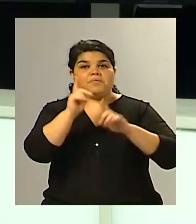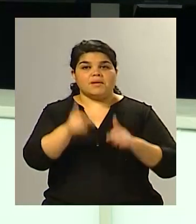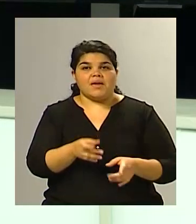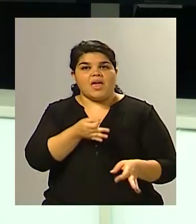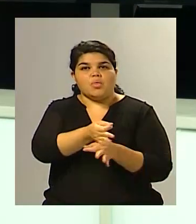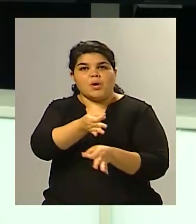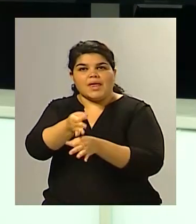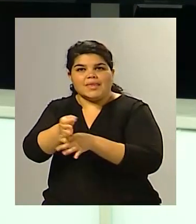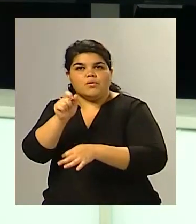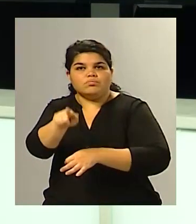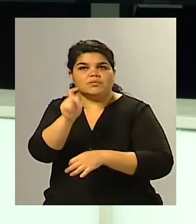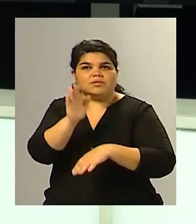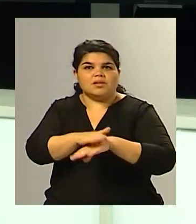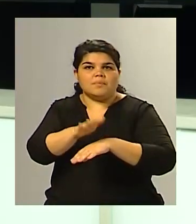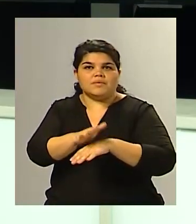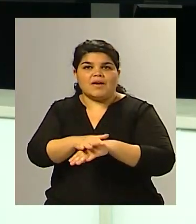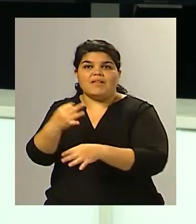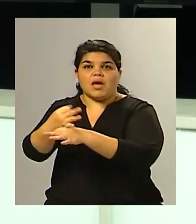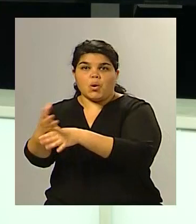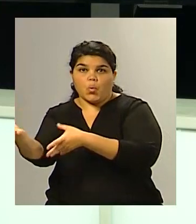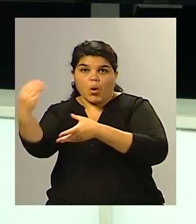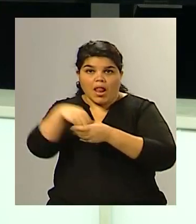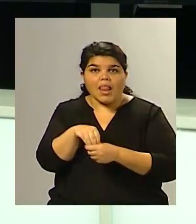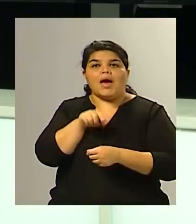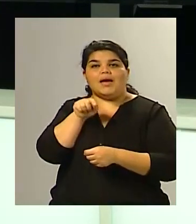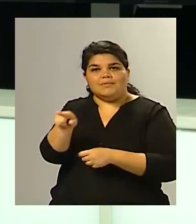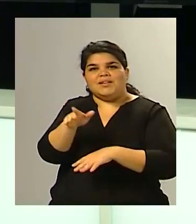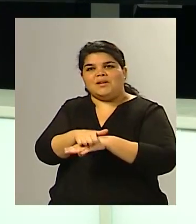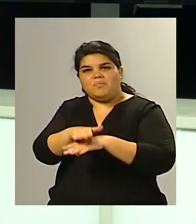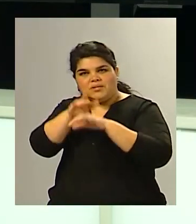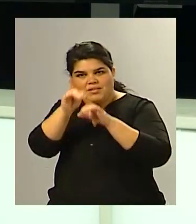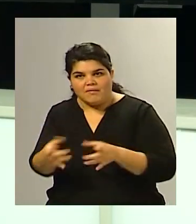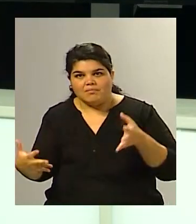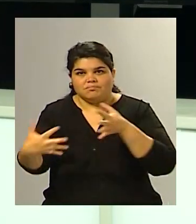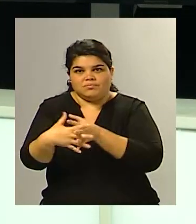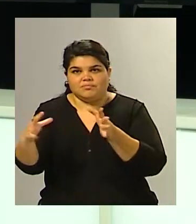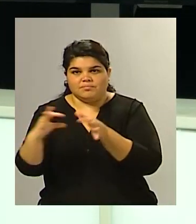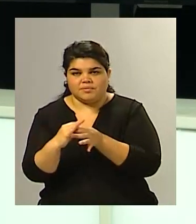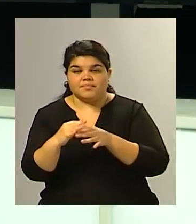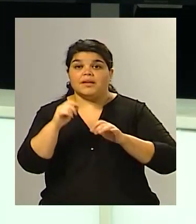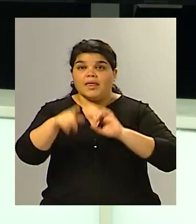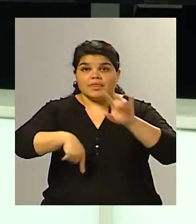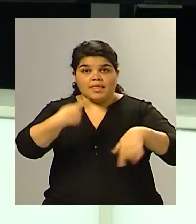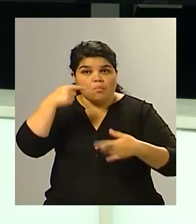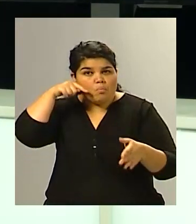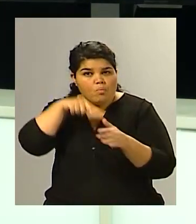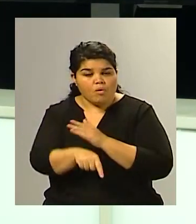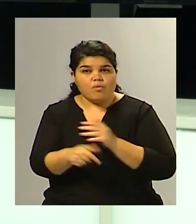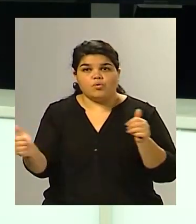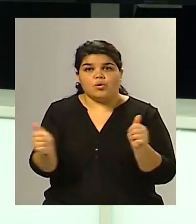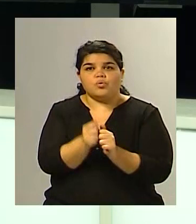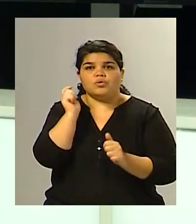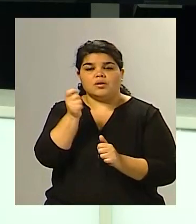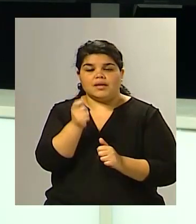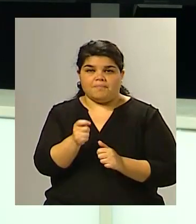mucha injerencia el establecimiento donde van nuestros hijos e hijas. Bueno, de eso vamos a estar hablando, lo vamos a hacer enseguida nada más con el titular